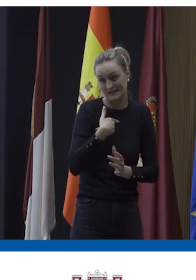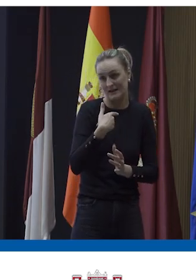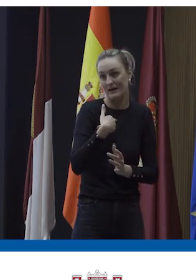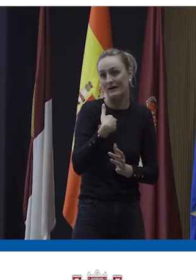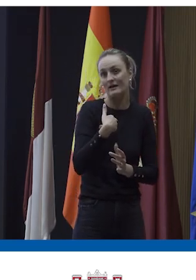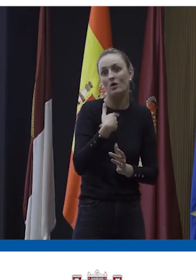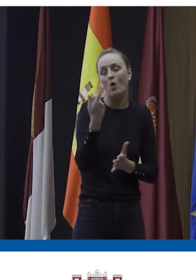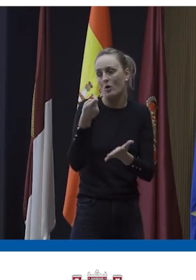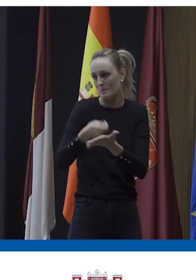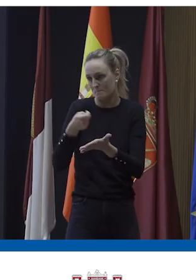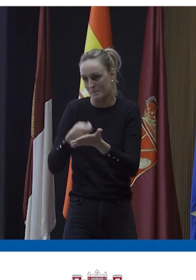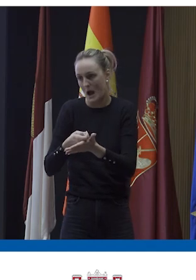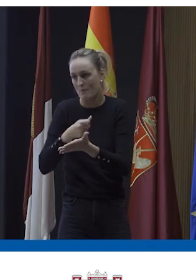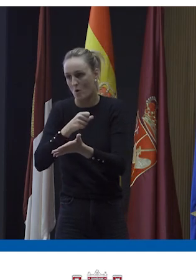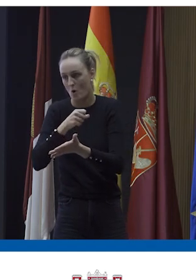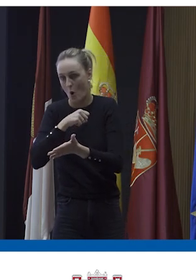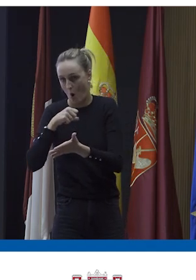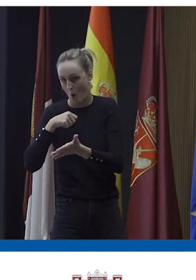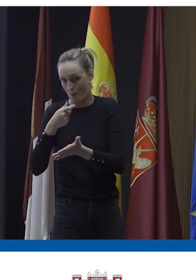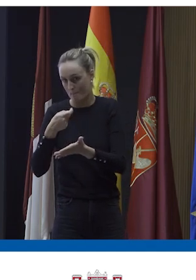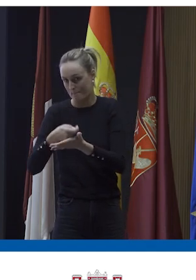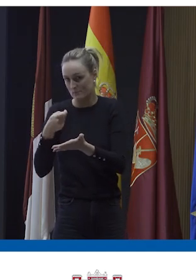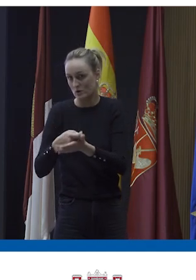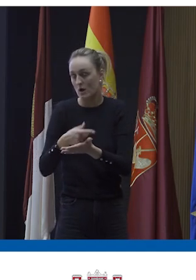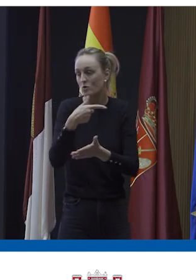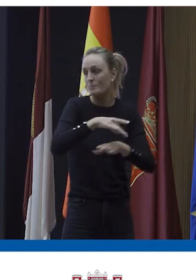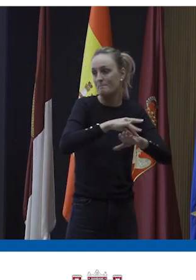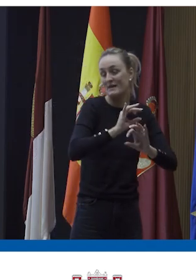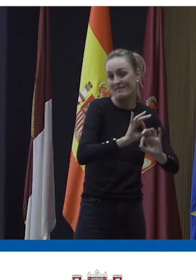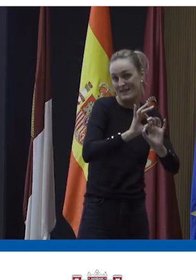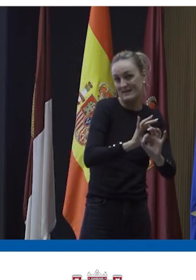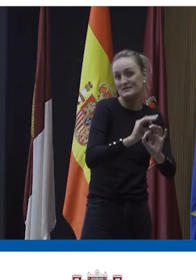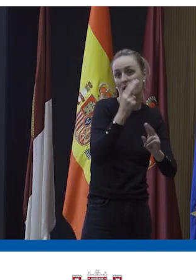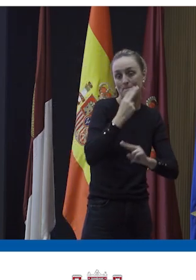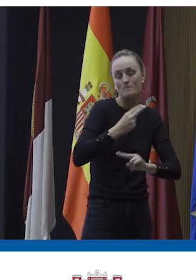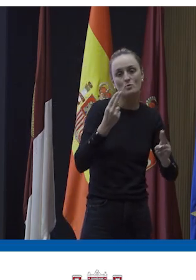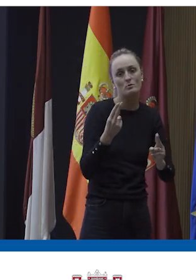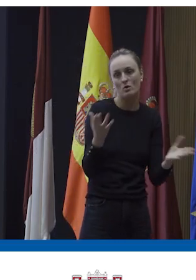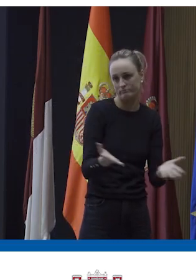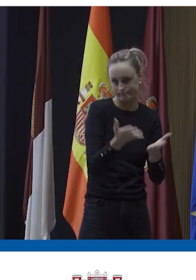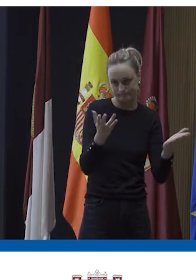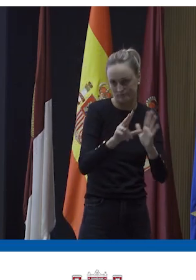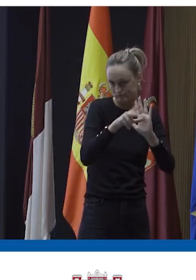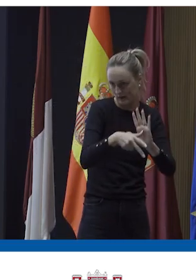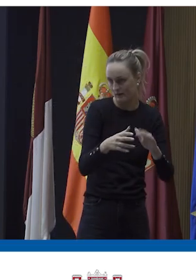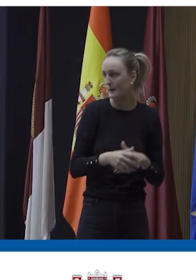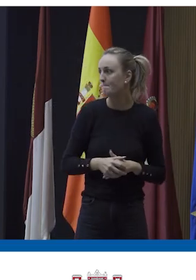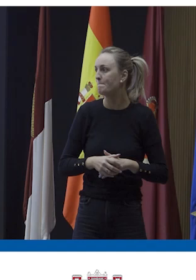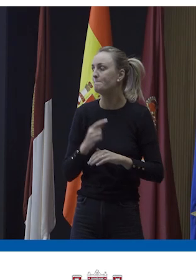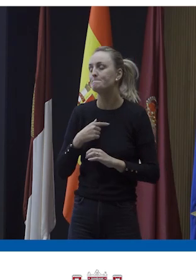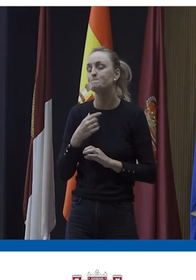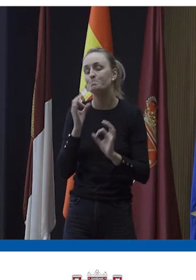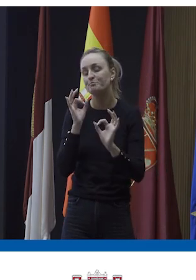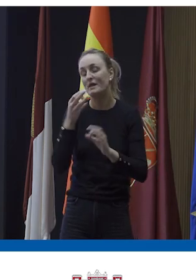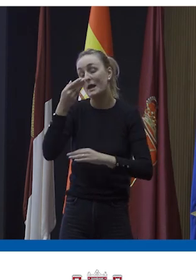tú, o cuando te vea el especialista, que Dios te ampare. Ahí realmente lo más importante es descartar pues, un